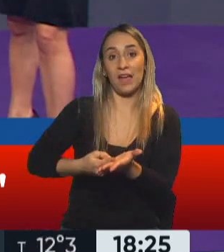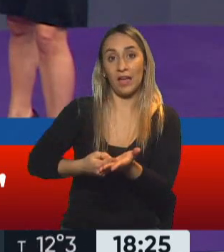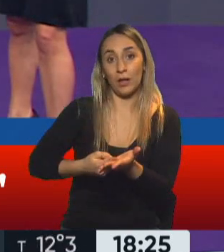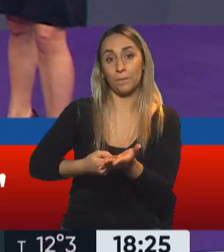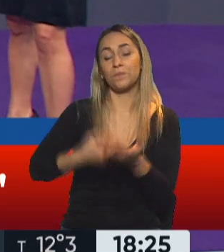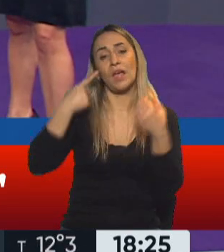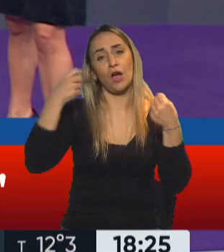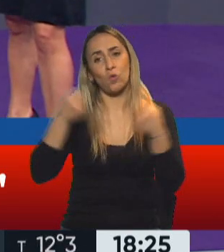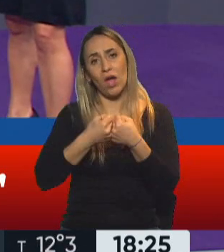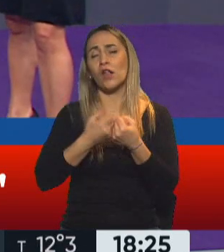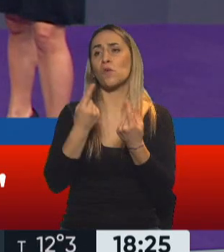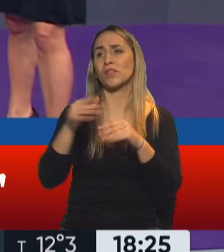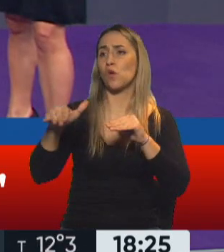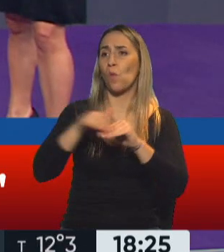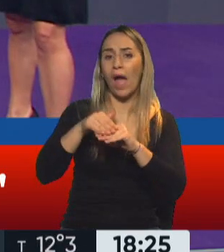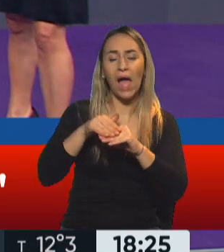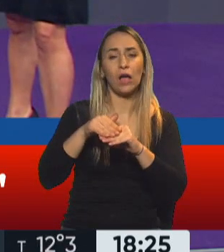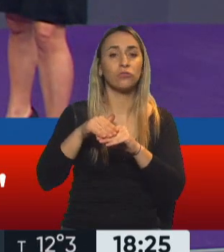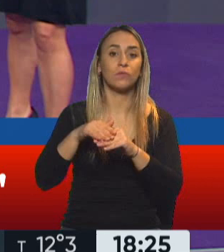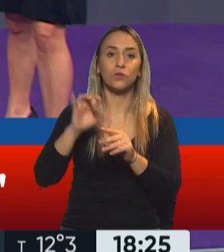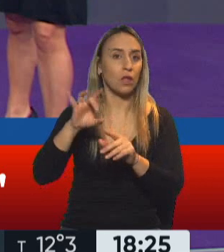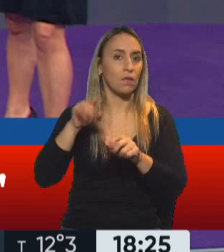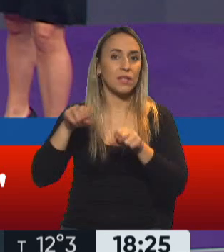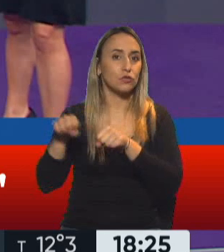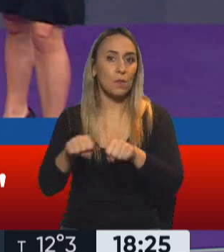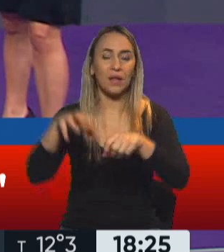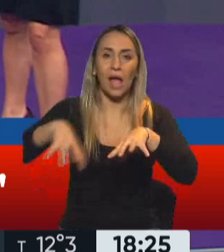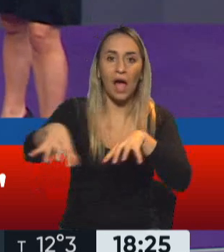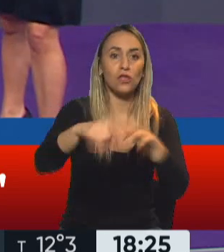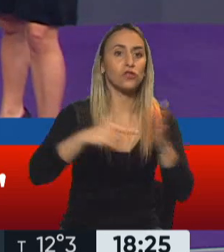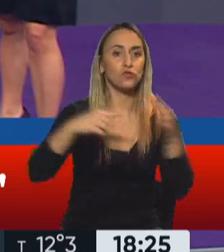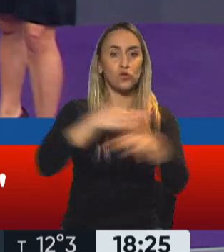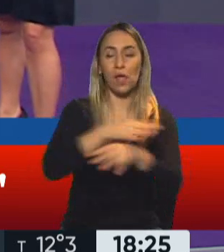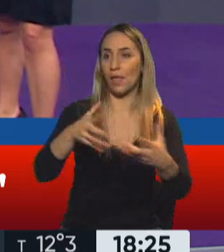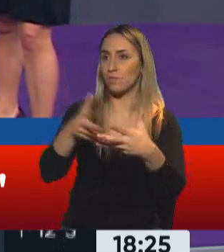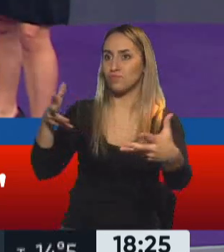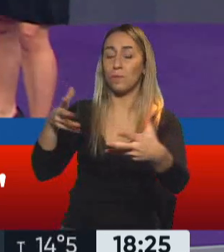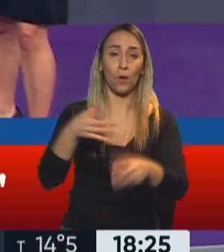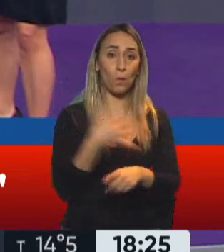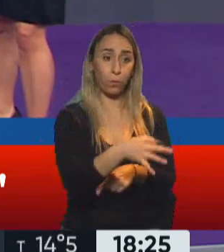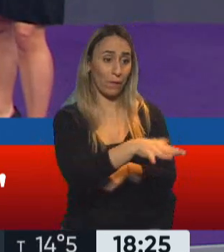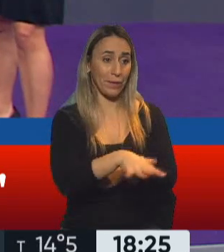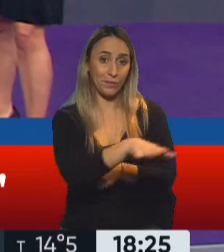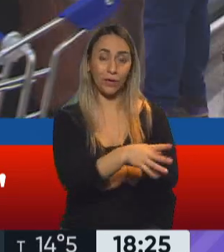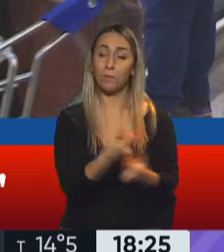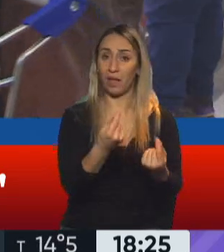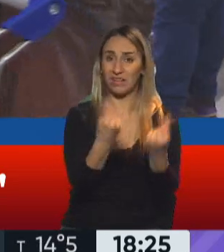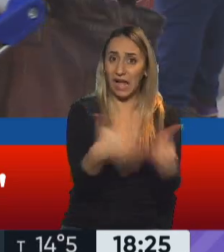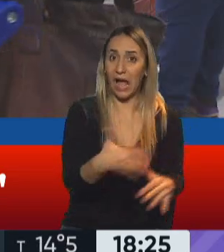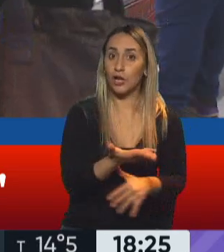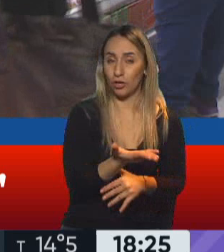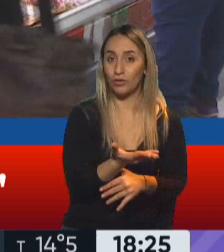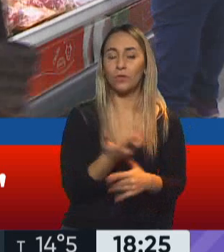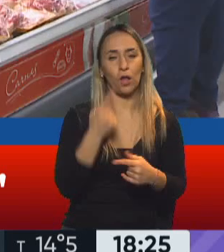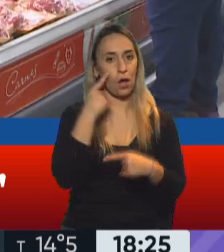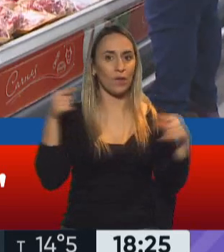este acuerdo de precios bajos, que se encontraba en los supermercados, en los grandes centros urbanos, pero no lo veíamos en los pueblos más chiquitos. Claro. Bueno, estas medidas un poco apuntan